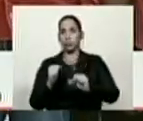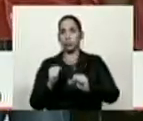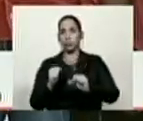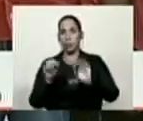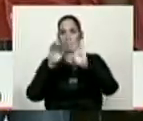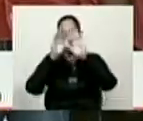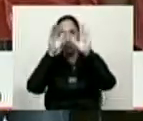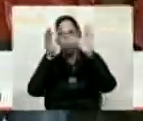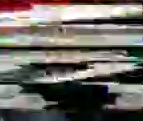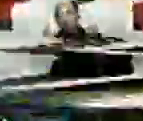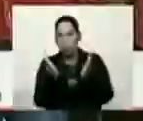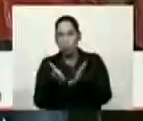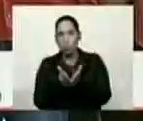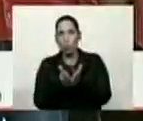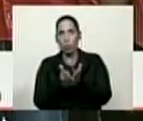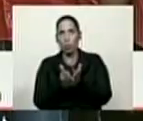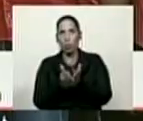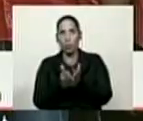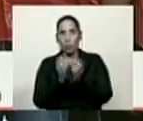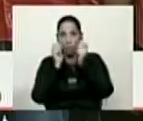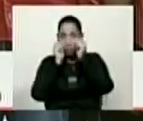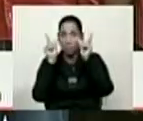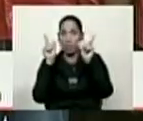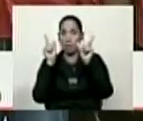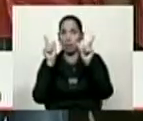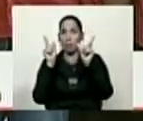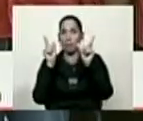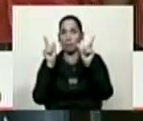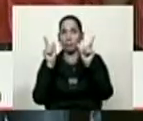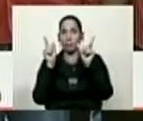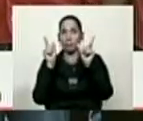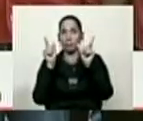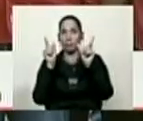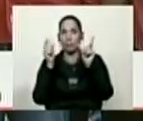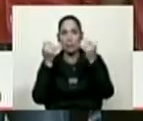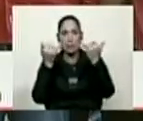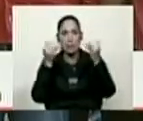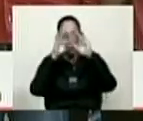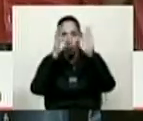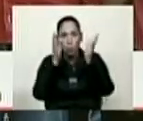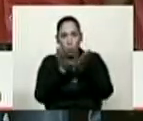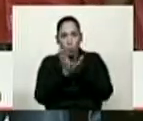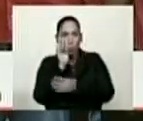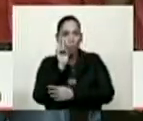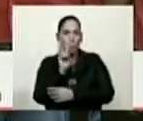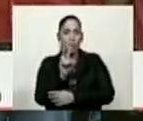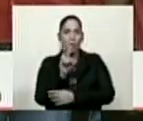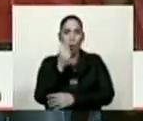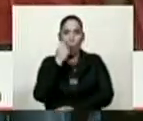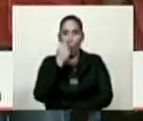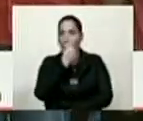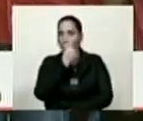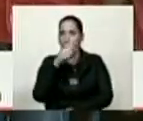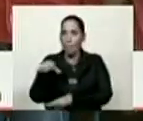mundo hoy despierta y ya el mundo ve a los ojos al imperialismo.